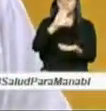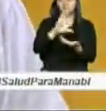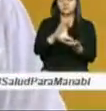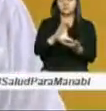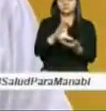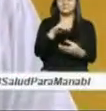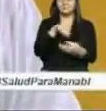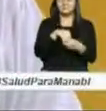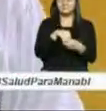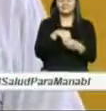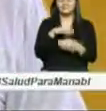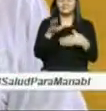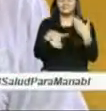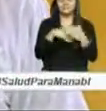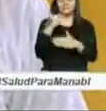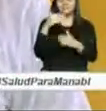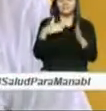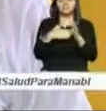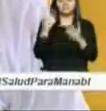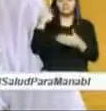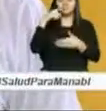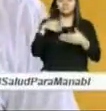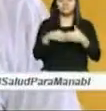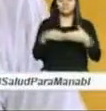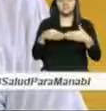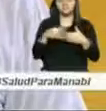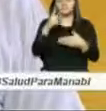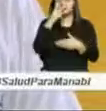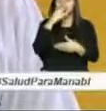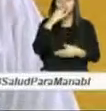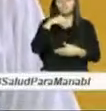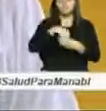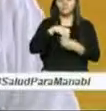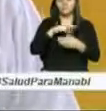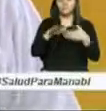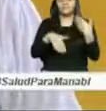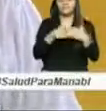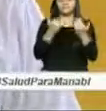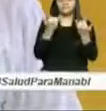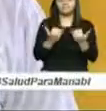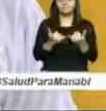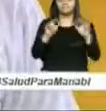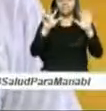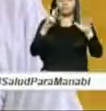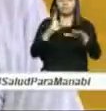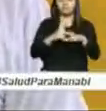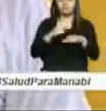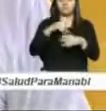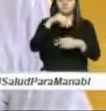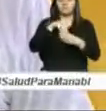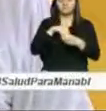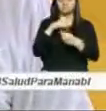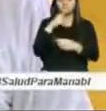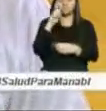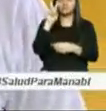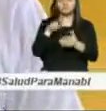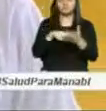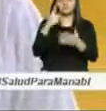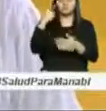millones de dólares para fortalecer el Sistema Nacional de Salud. Escúcheme bien, 8 veces más que los 2 mil